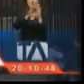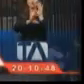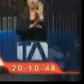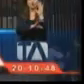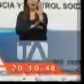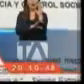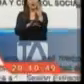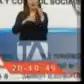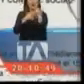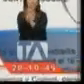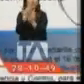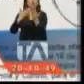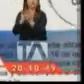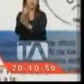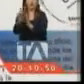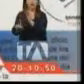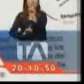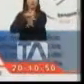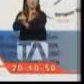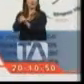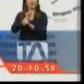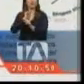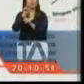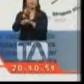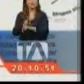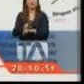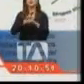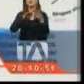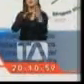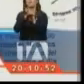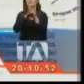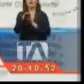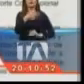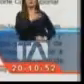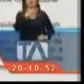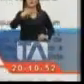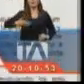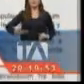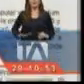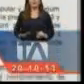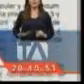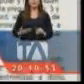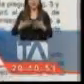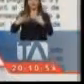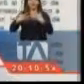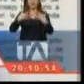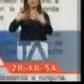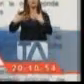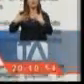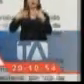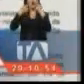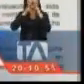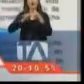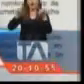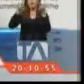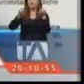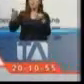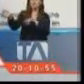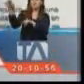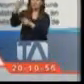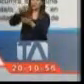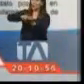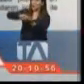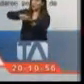Constitucional. El superintendente de bancos, Cristian Cruz, en su calidad de presidente de la función de transparencia, había convocado a esta